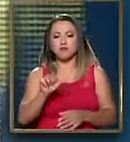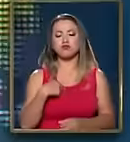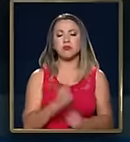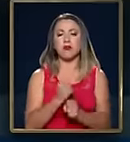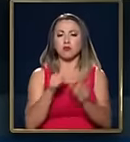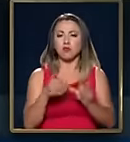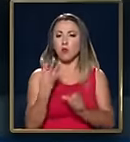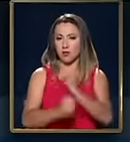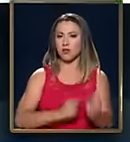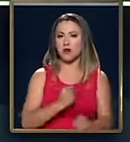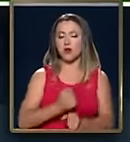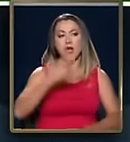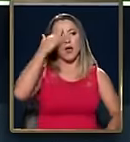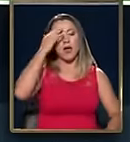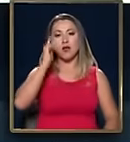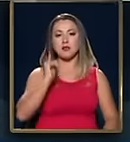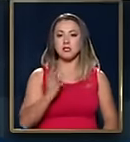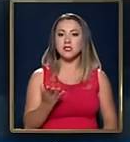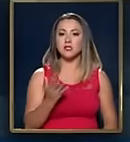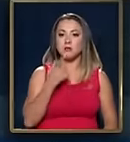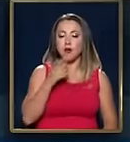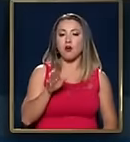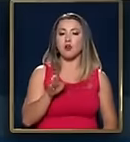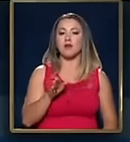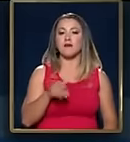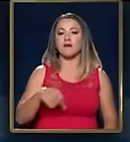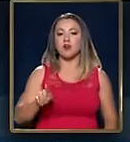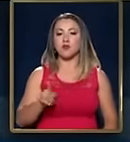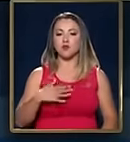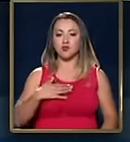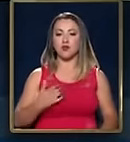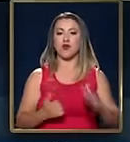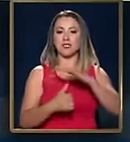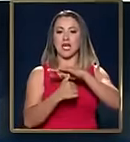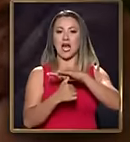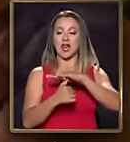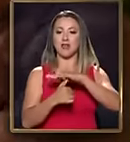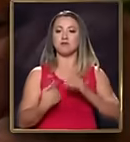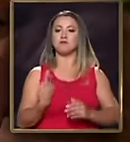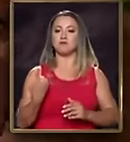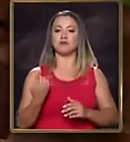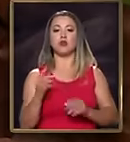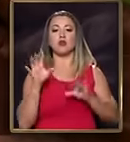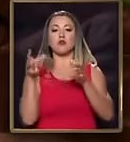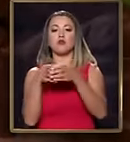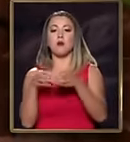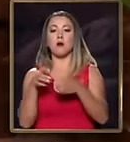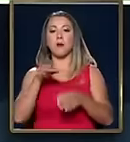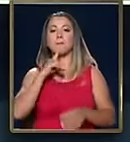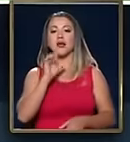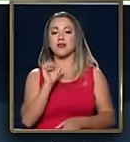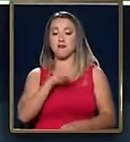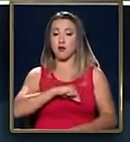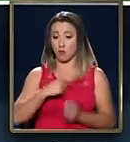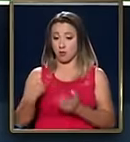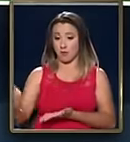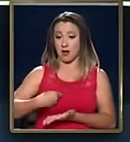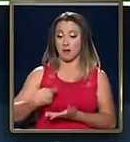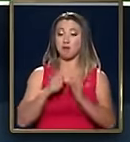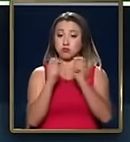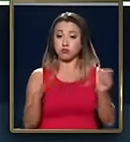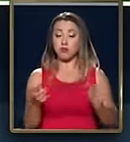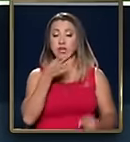unos 4 años? Ah, dije, me voy a tirar como concejal. Así que llamé al grupo Penta si me podían financiar una campaña para